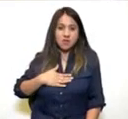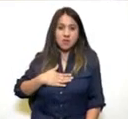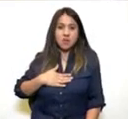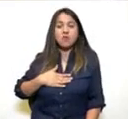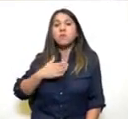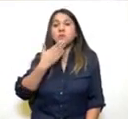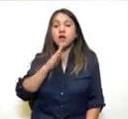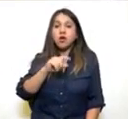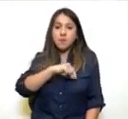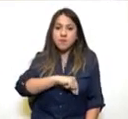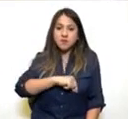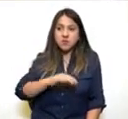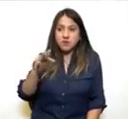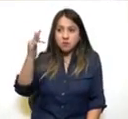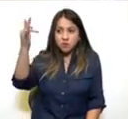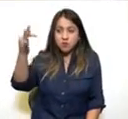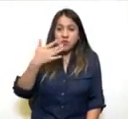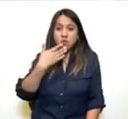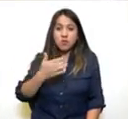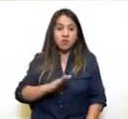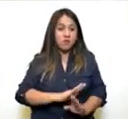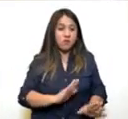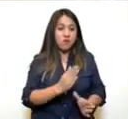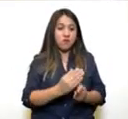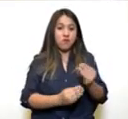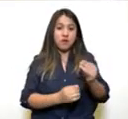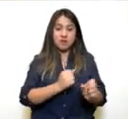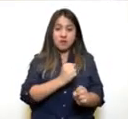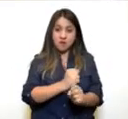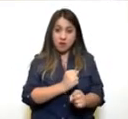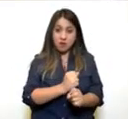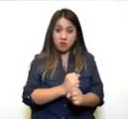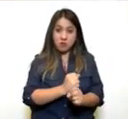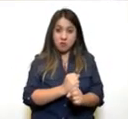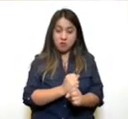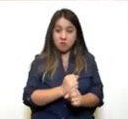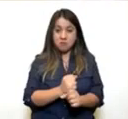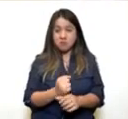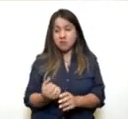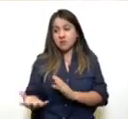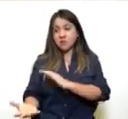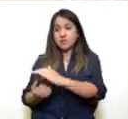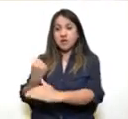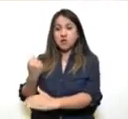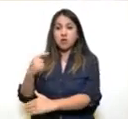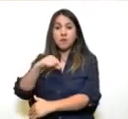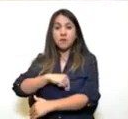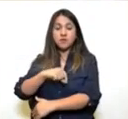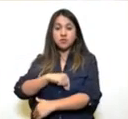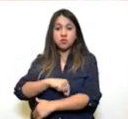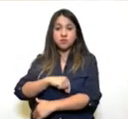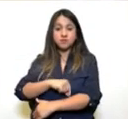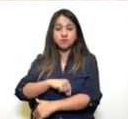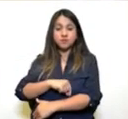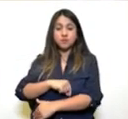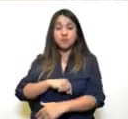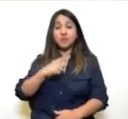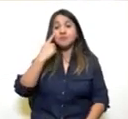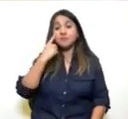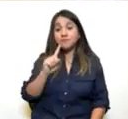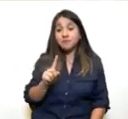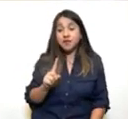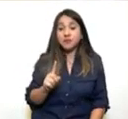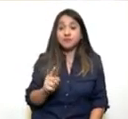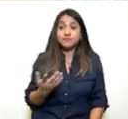pensión al momento de llegar a jubilar sin embargo se